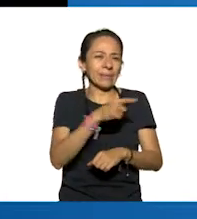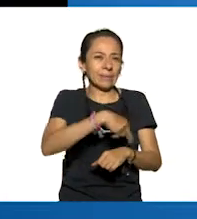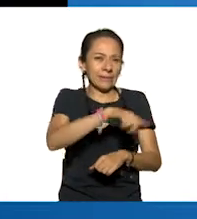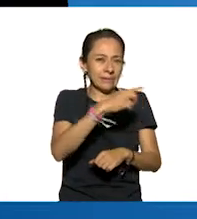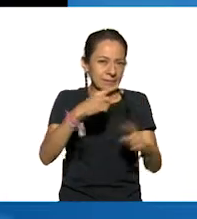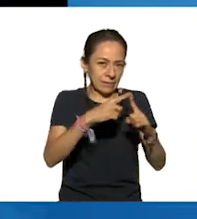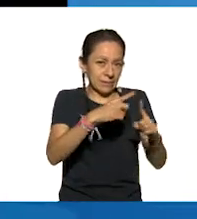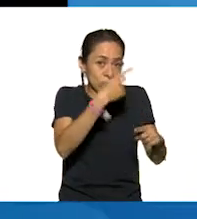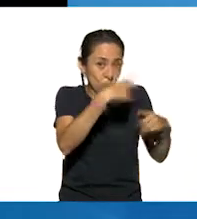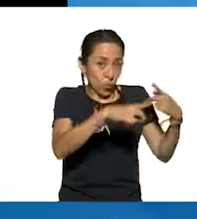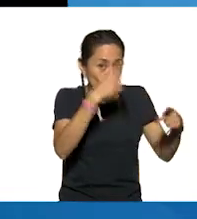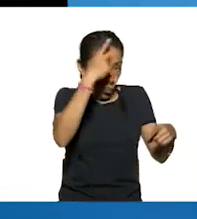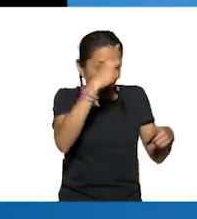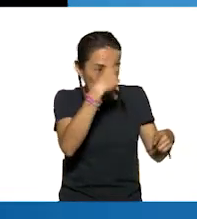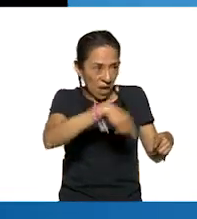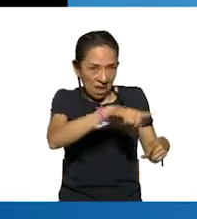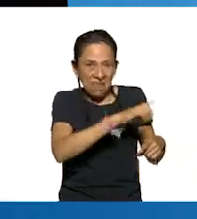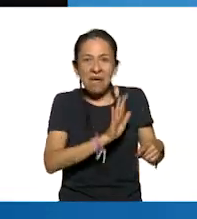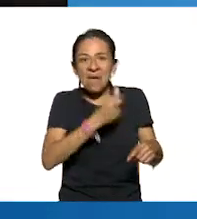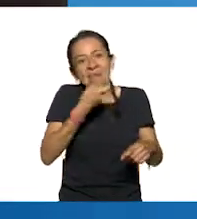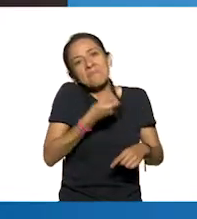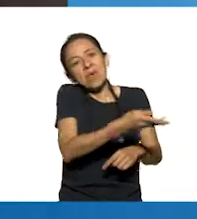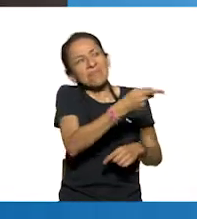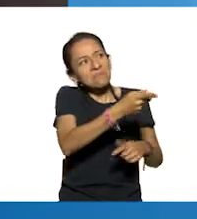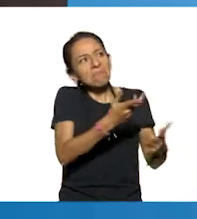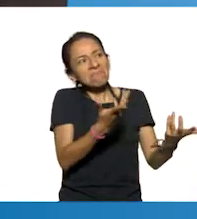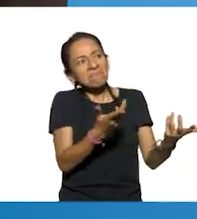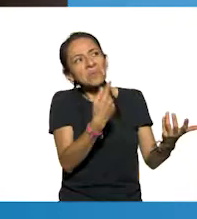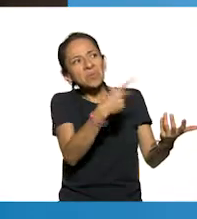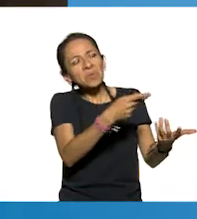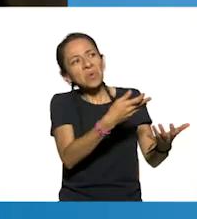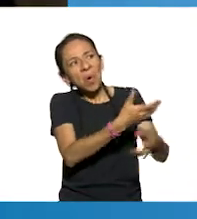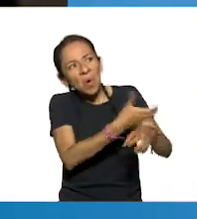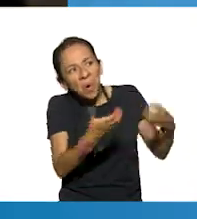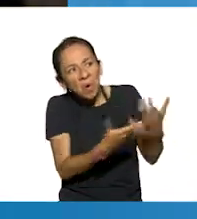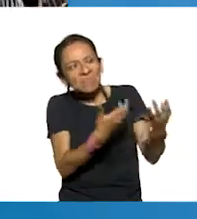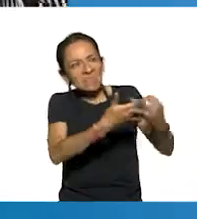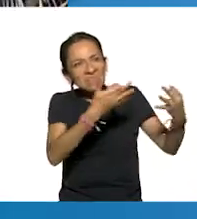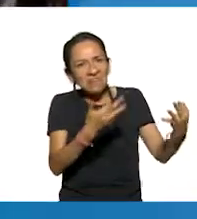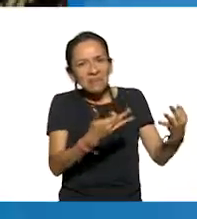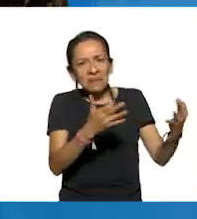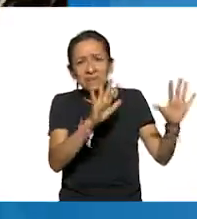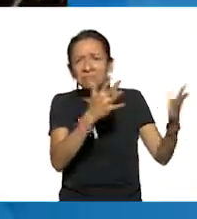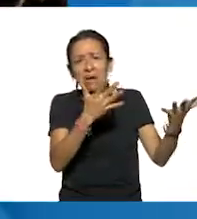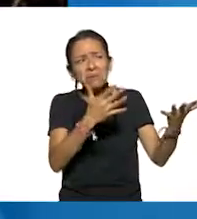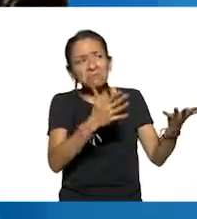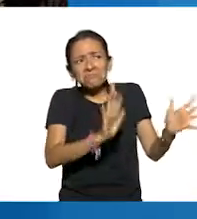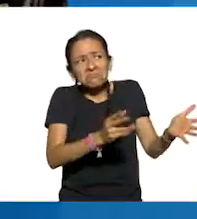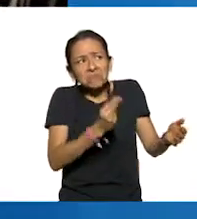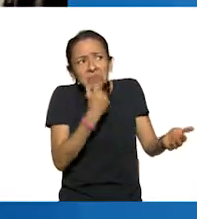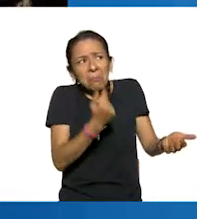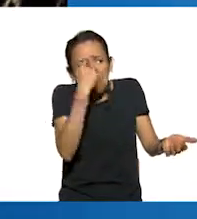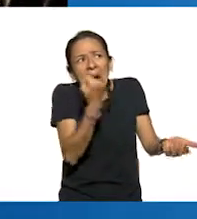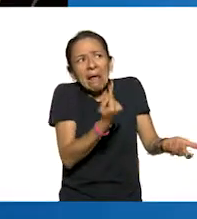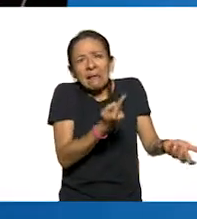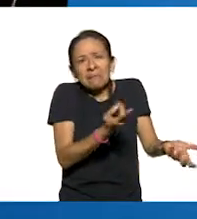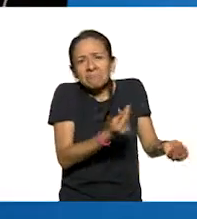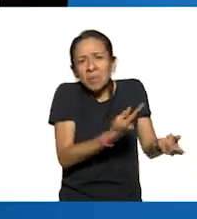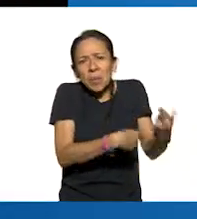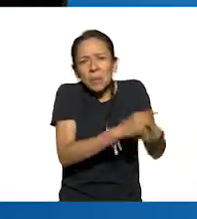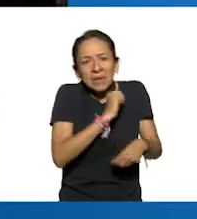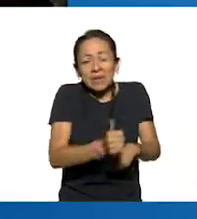eran los bienes en manos muertas. Juárez hace eso, construye su